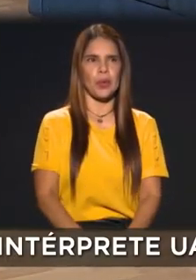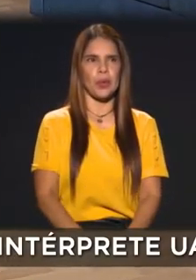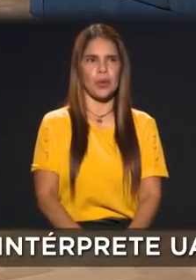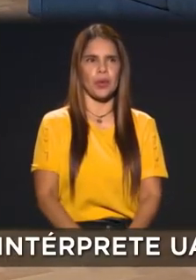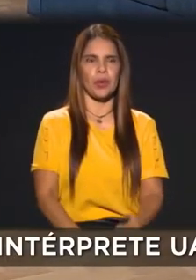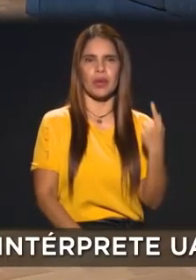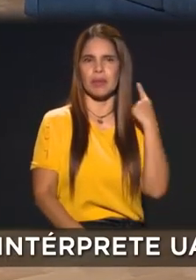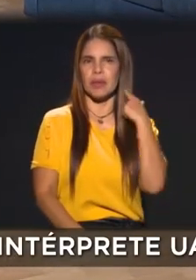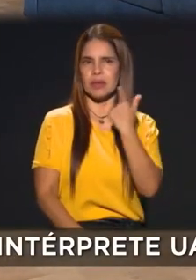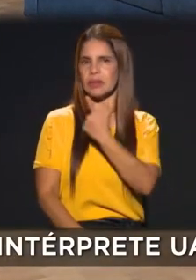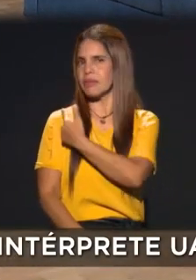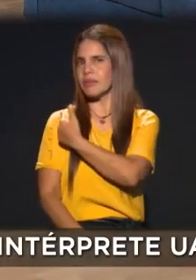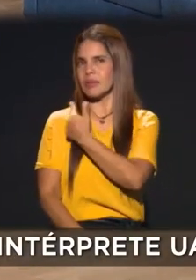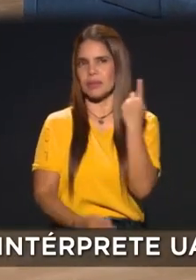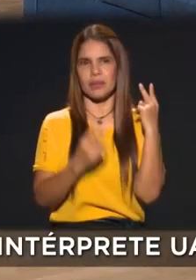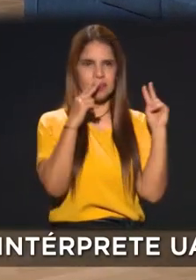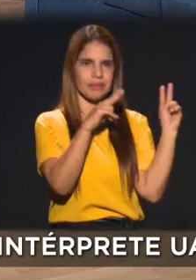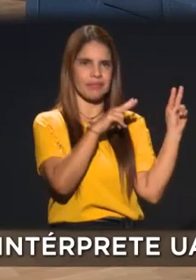hombro.